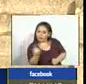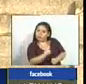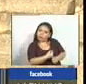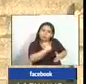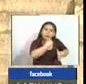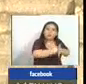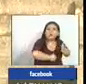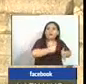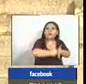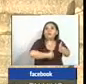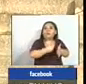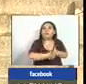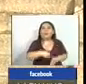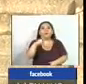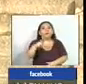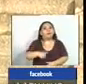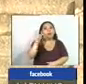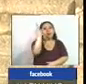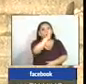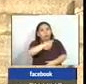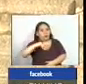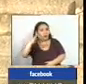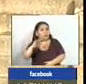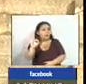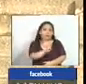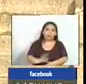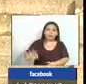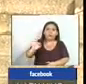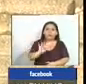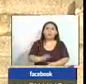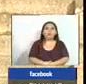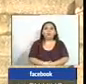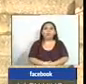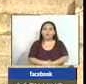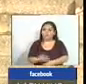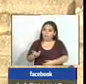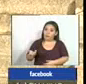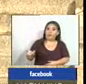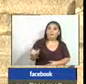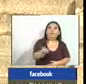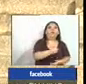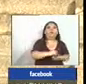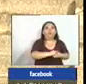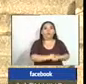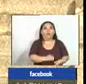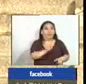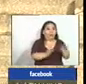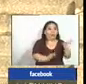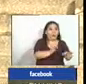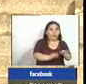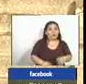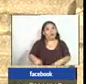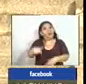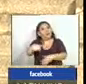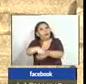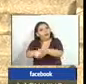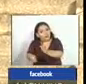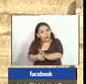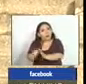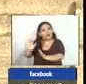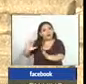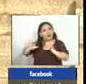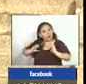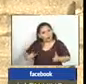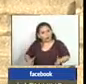nosotros para hacer de esta tierra lo mejor que podamos. Juntos, el órgano legislativo, el ejecutivo, el